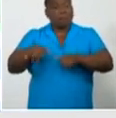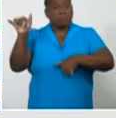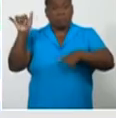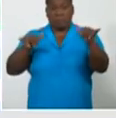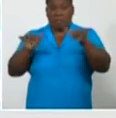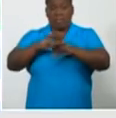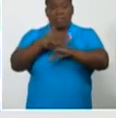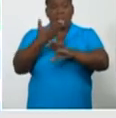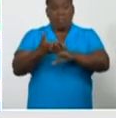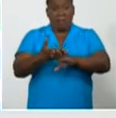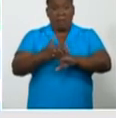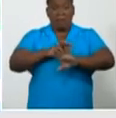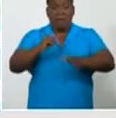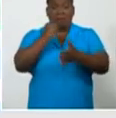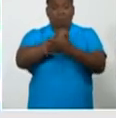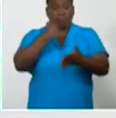Ayer